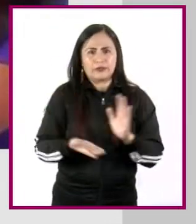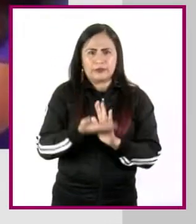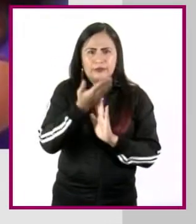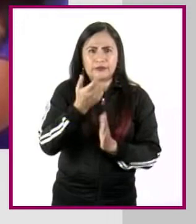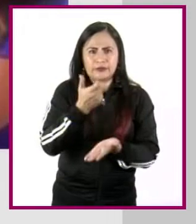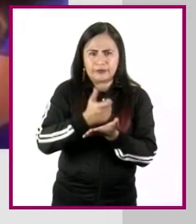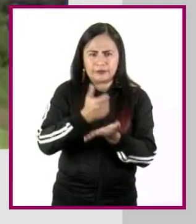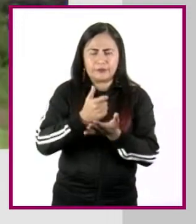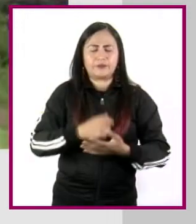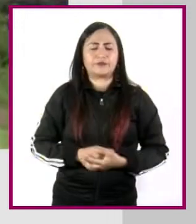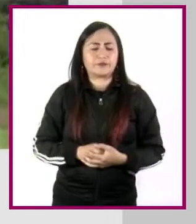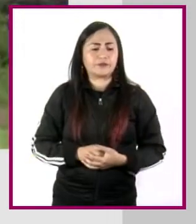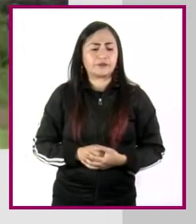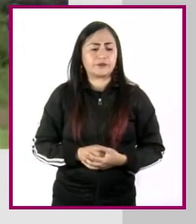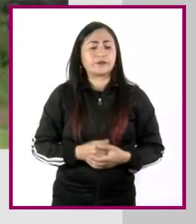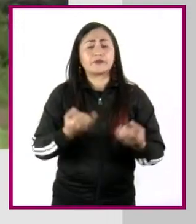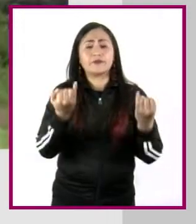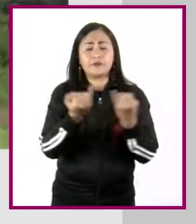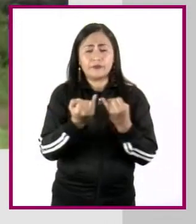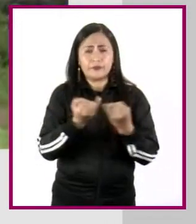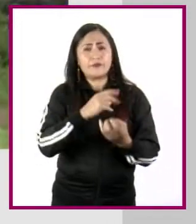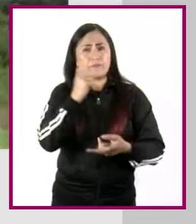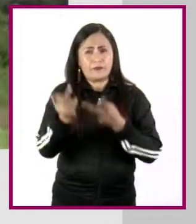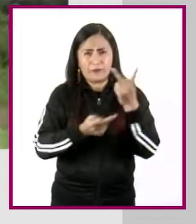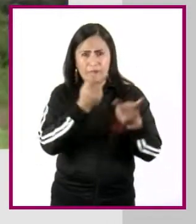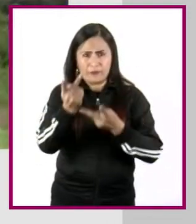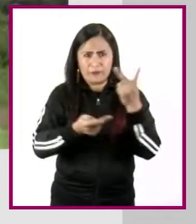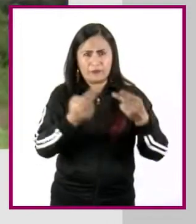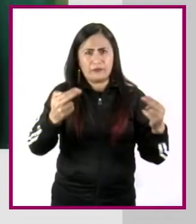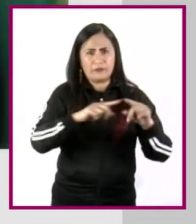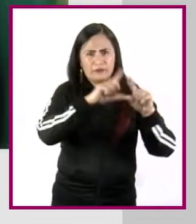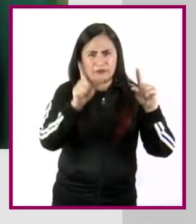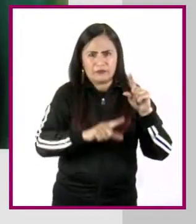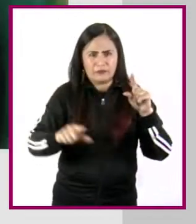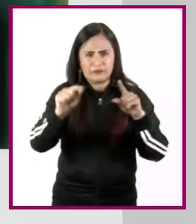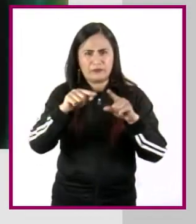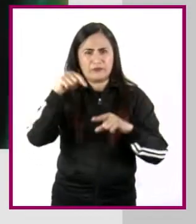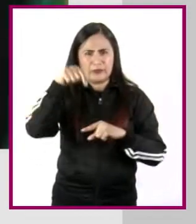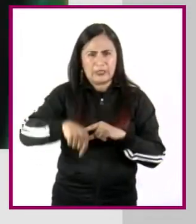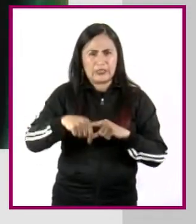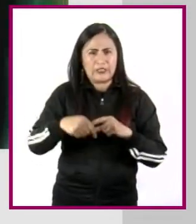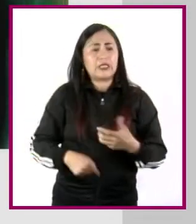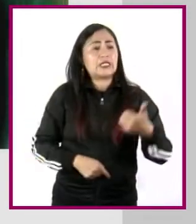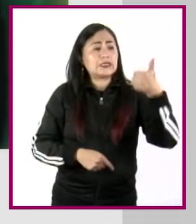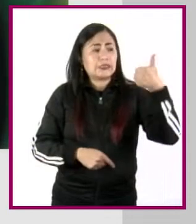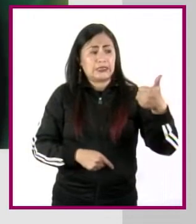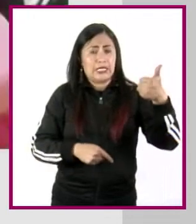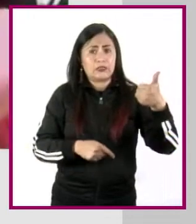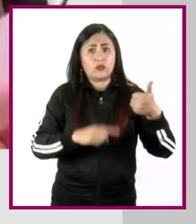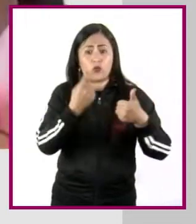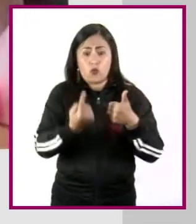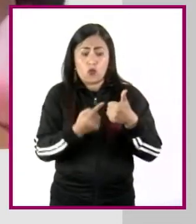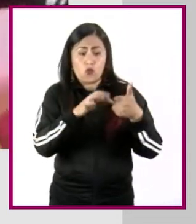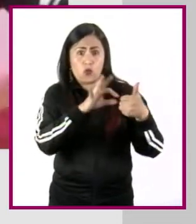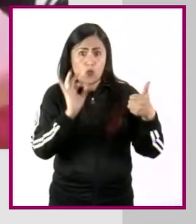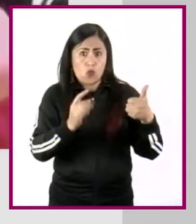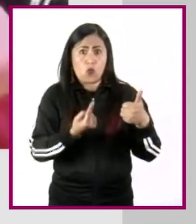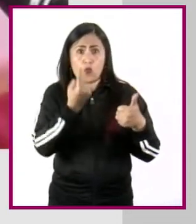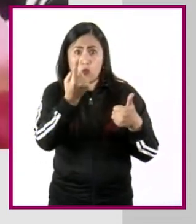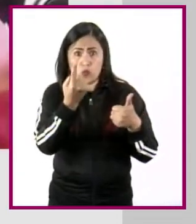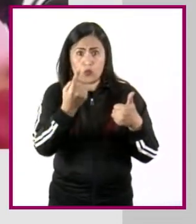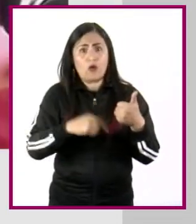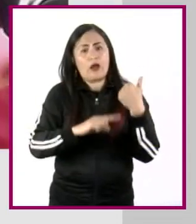Además, de acuerdo con la Encuesta Nacional de la Dinámica Demográfica 2014, uno de cada 6 nacimientos corresponden a